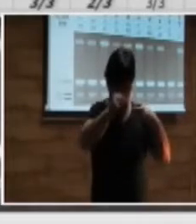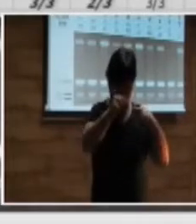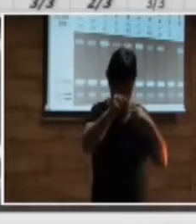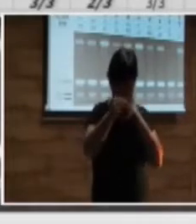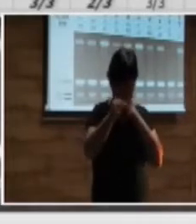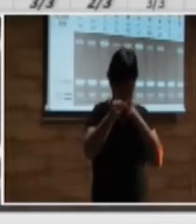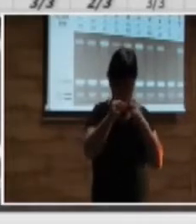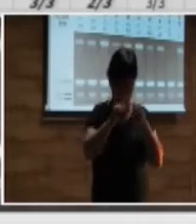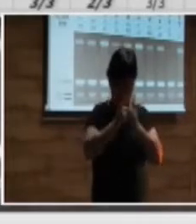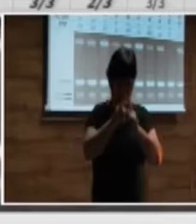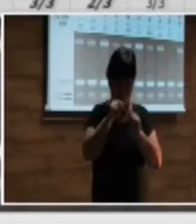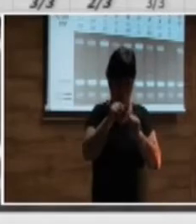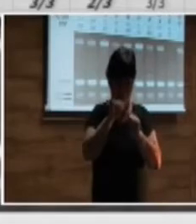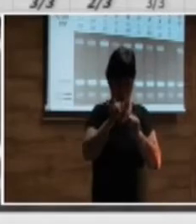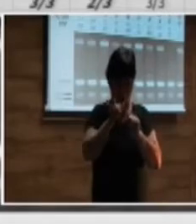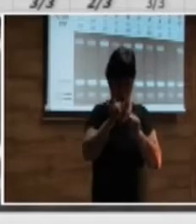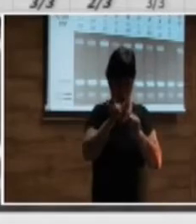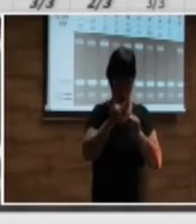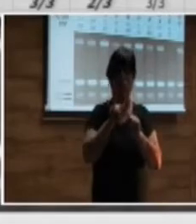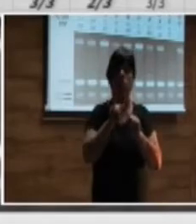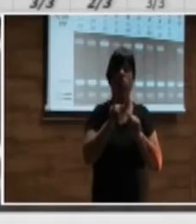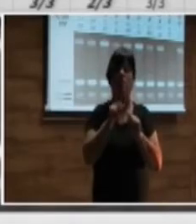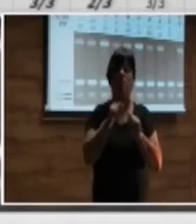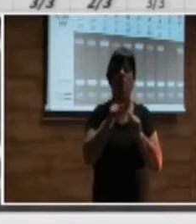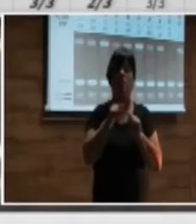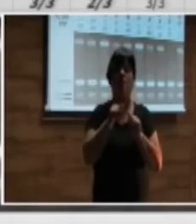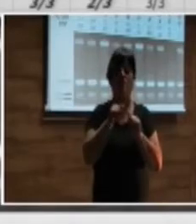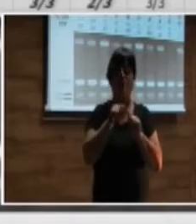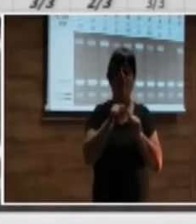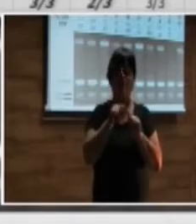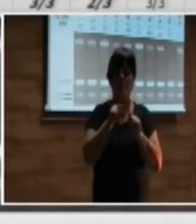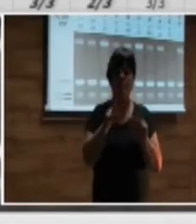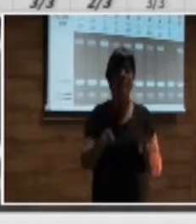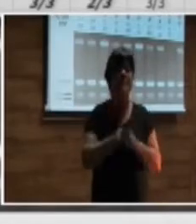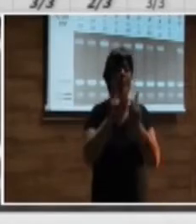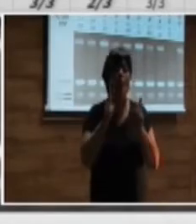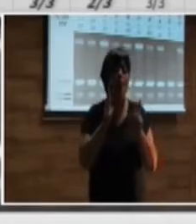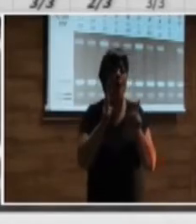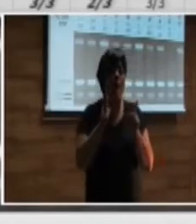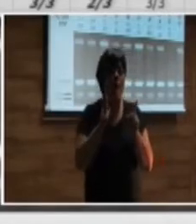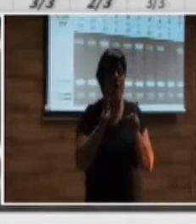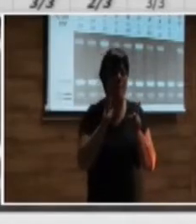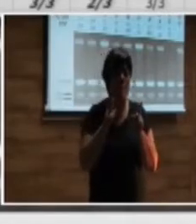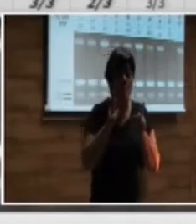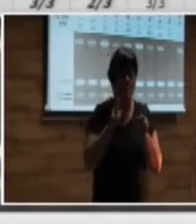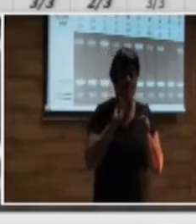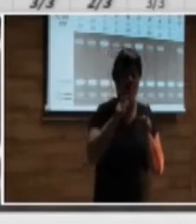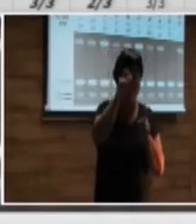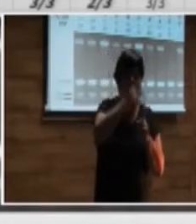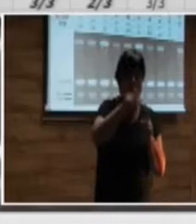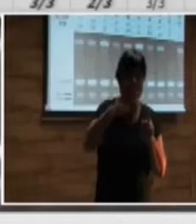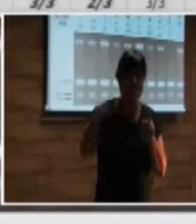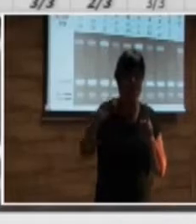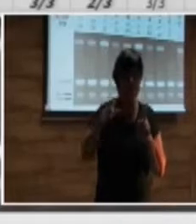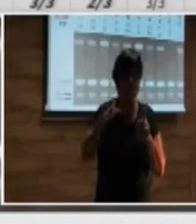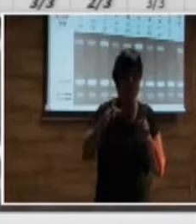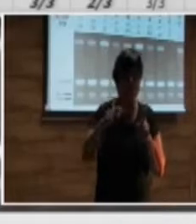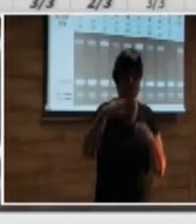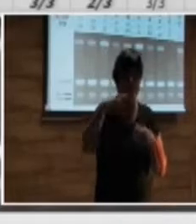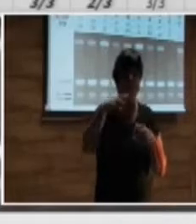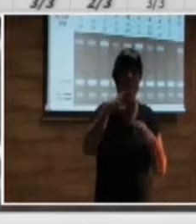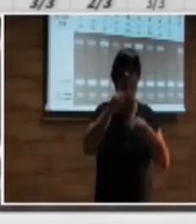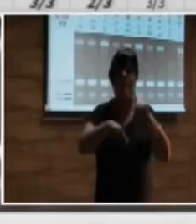mutación genética, aún teniendo protección, ustedes fíjense que tienen estas personas tienen, por ejemplo, este paciente tiene 55